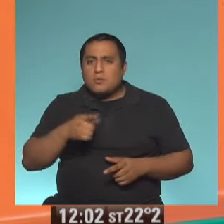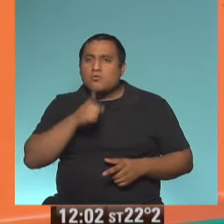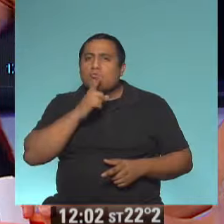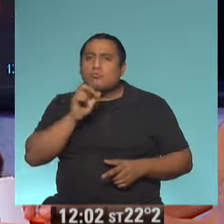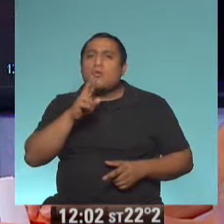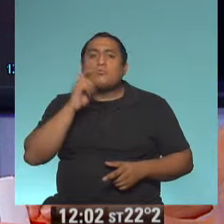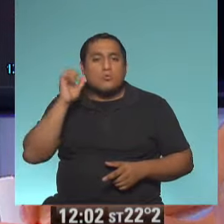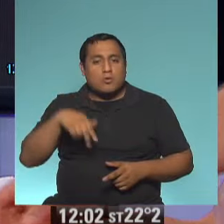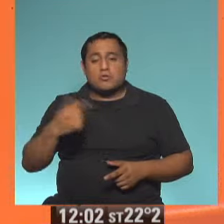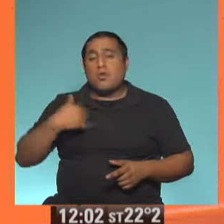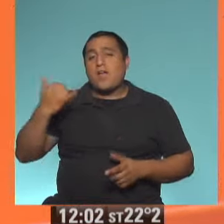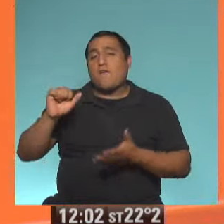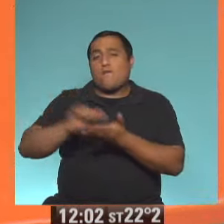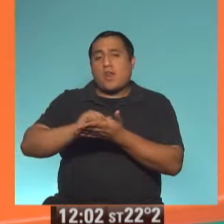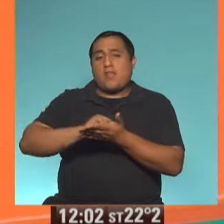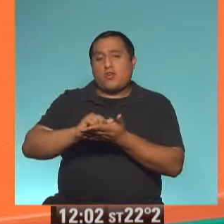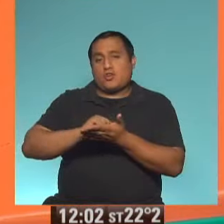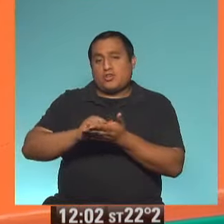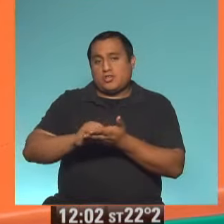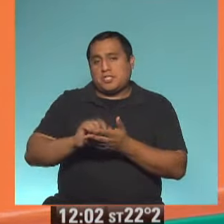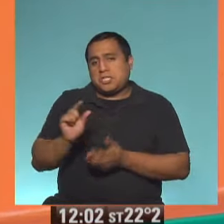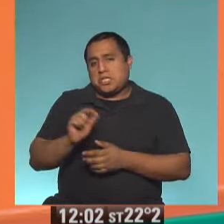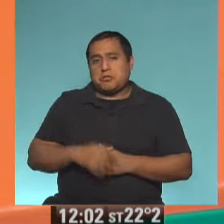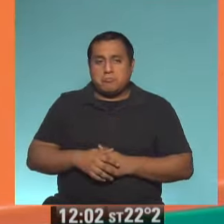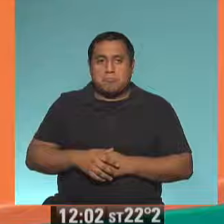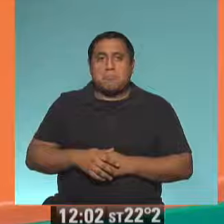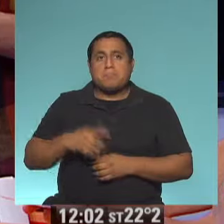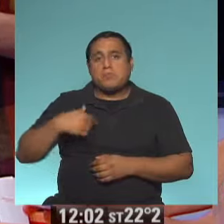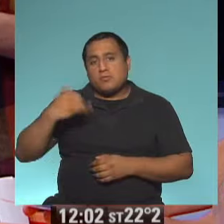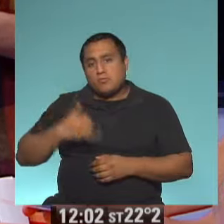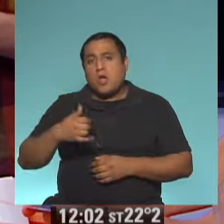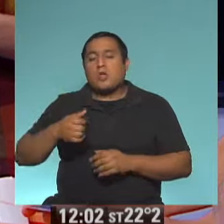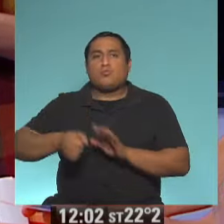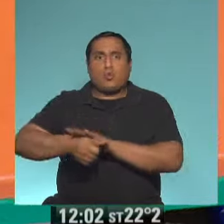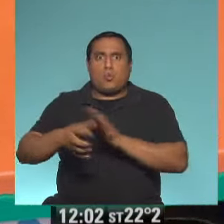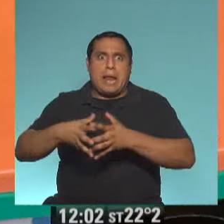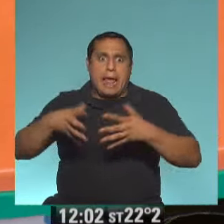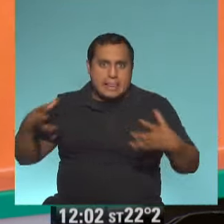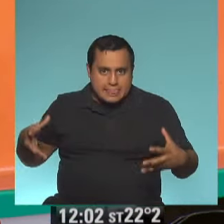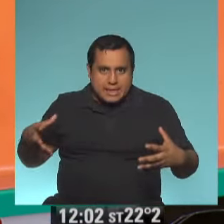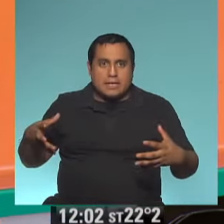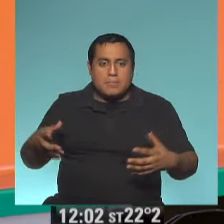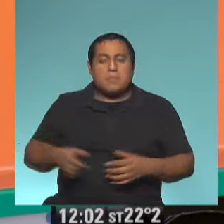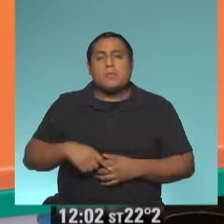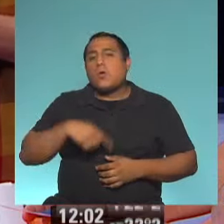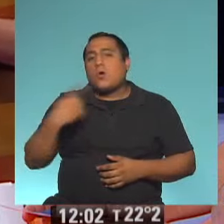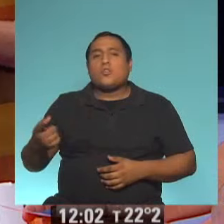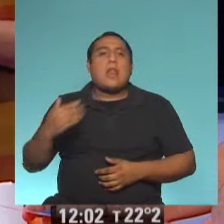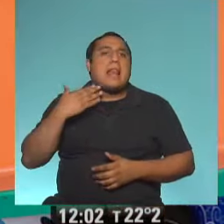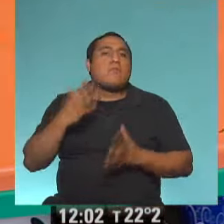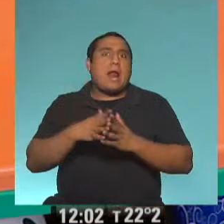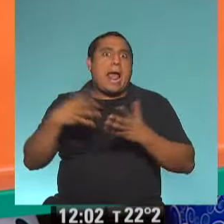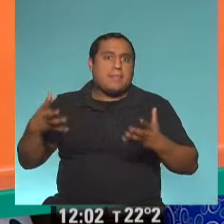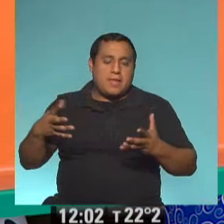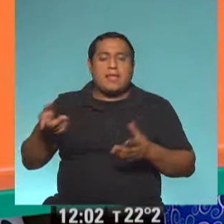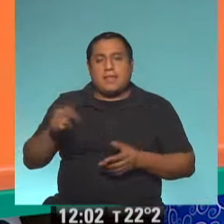Yo tengo un borradorcito. Ah, muy bien. Acá, chiquitito. Acá tengo el tortugón de un lado y el librote el